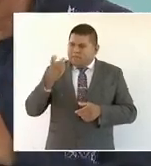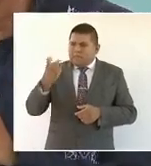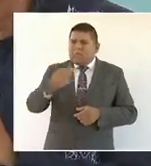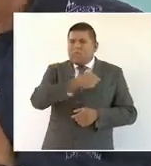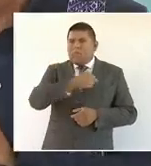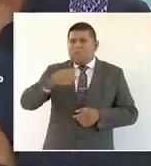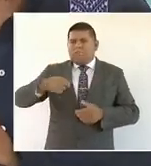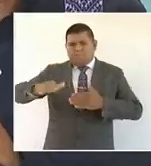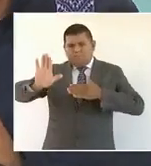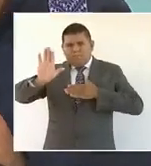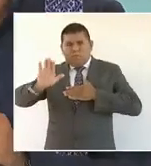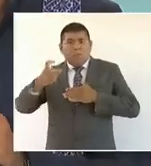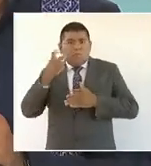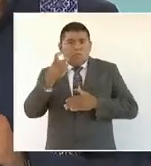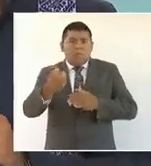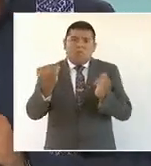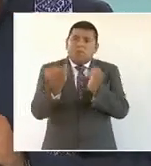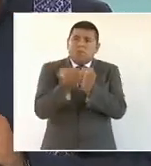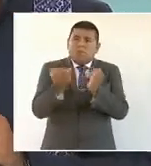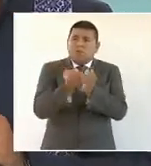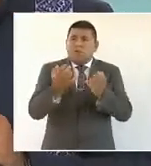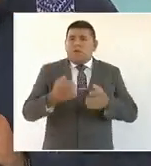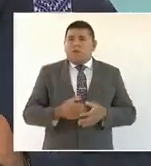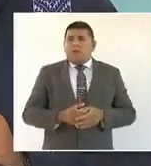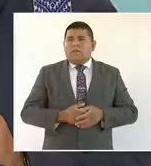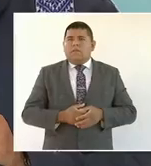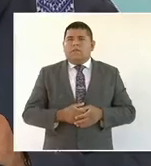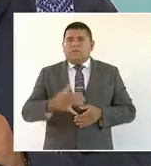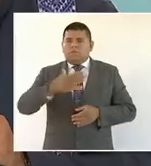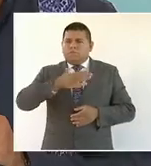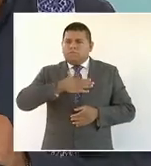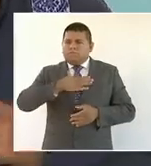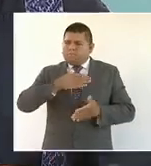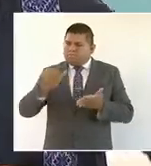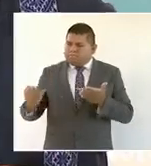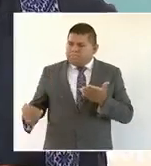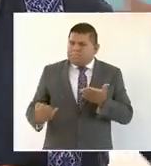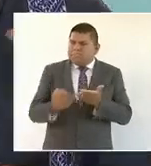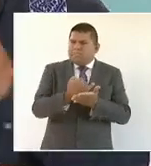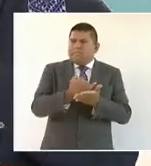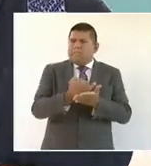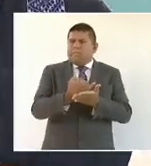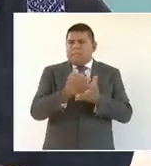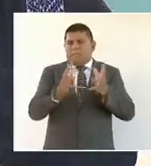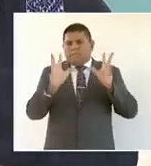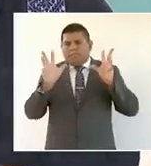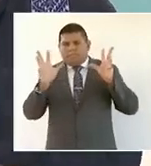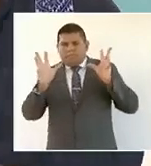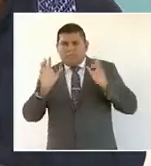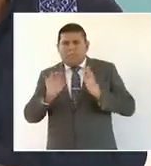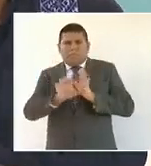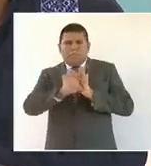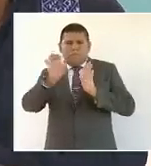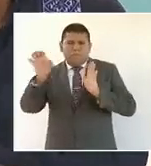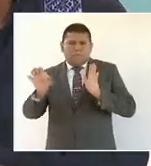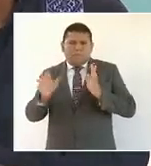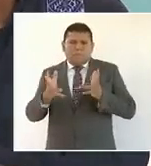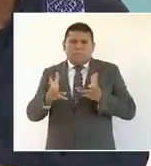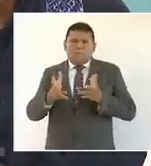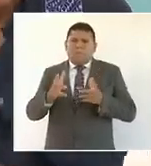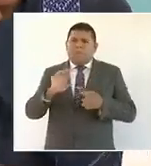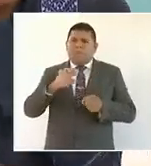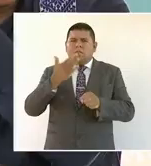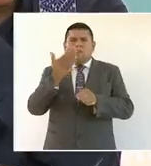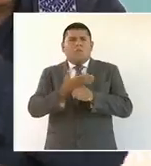compromiso. Por eso también he tomado la decisión, y no es responsabilidad